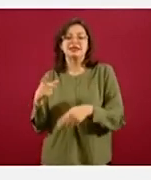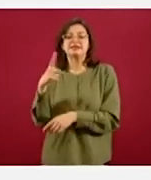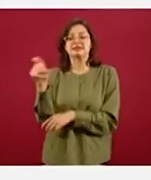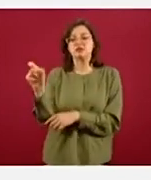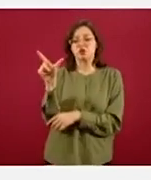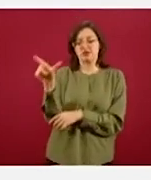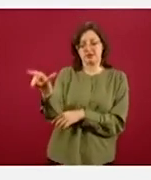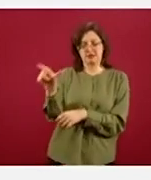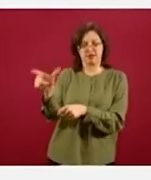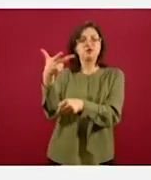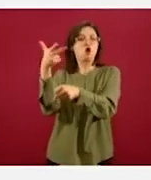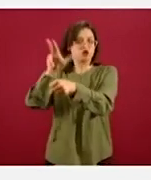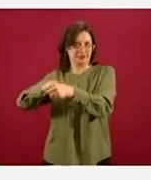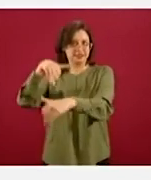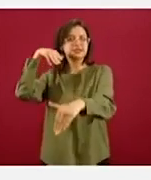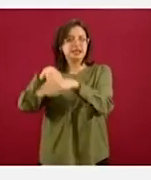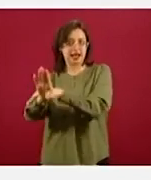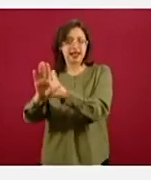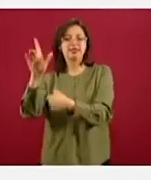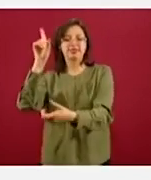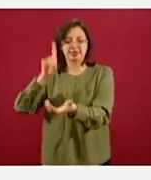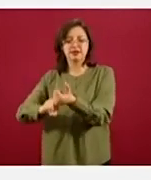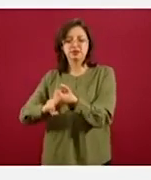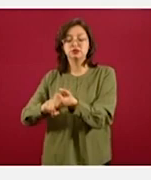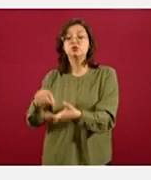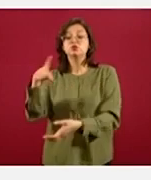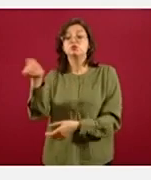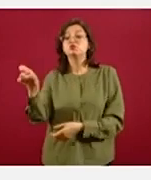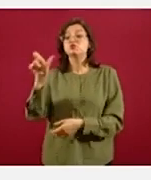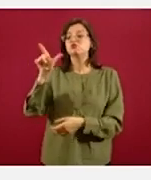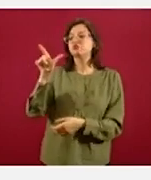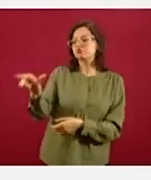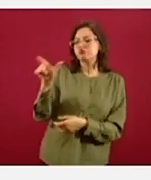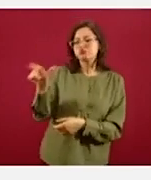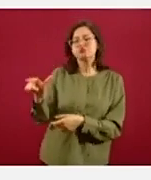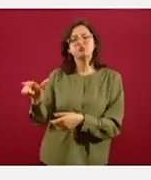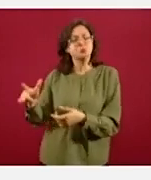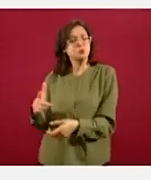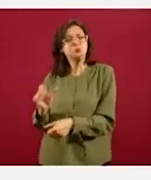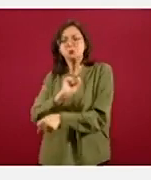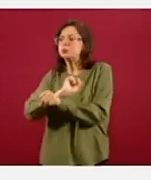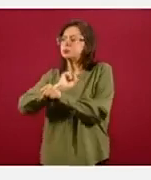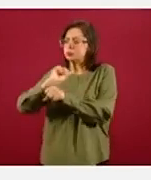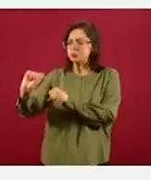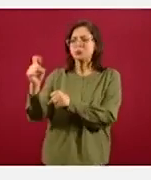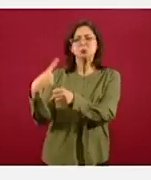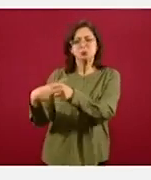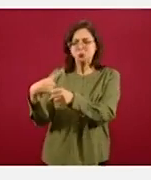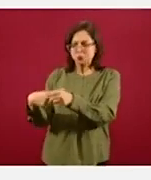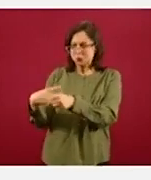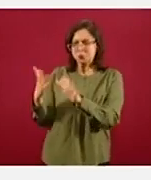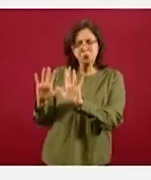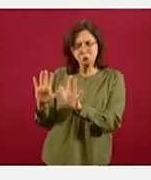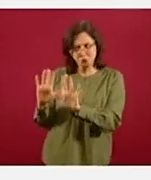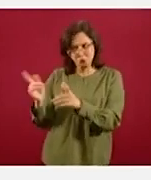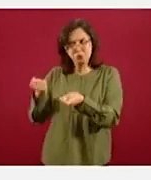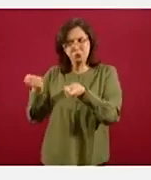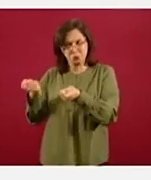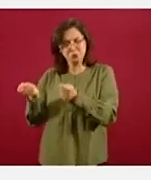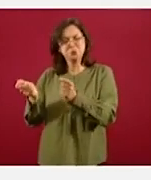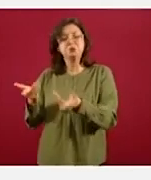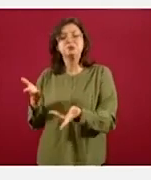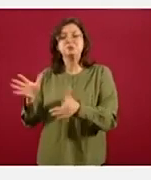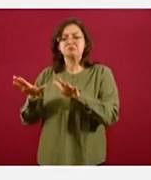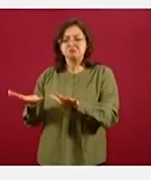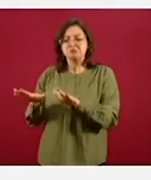están, que han sido hospitalizadas están estables. El 30% están considerados